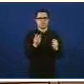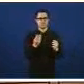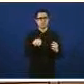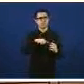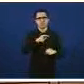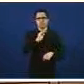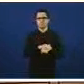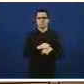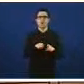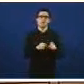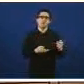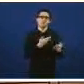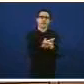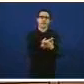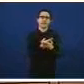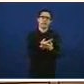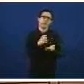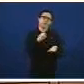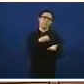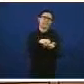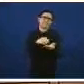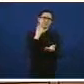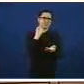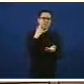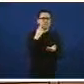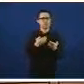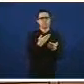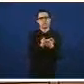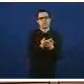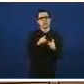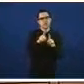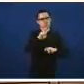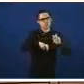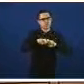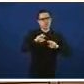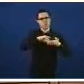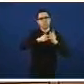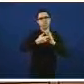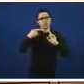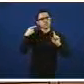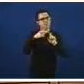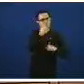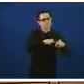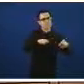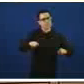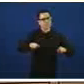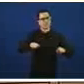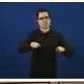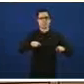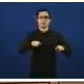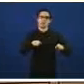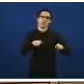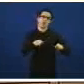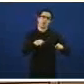instar as entidades financeiras A promover as solucións Ante aqueles clientes Que tiveron vicio no consentimento